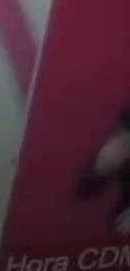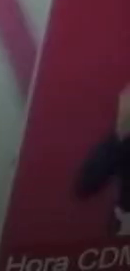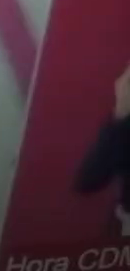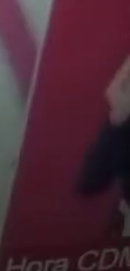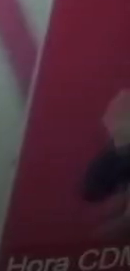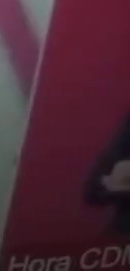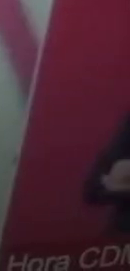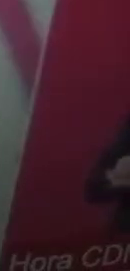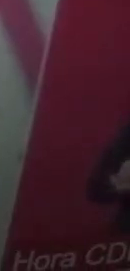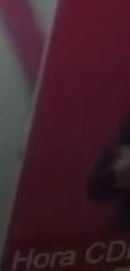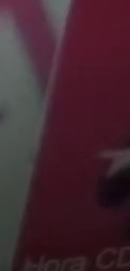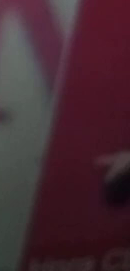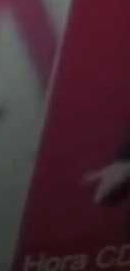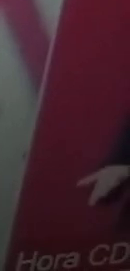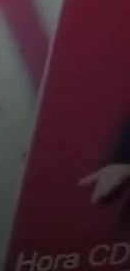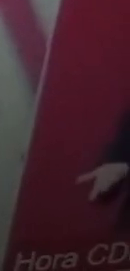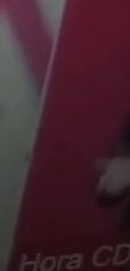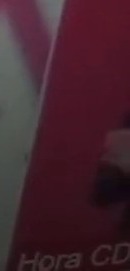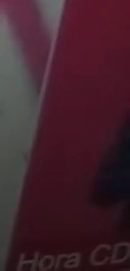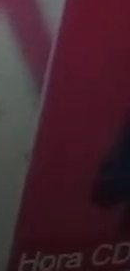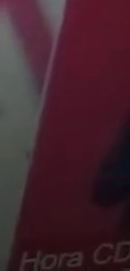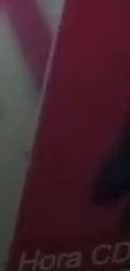se apropiaron